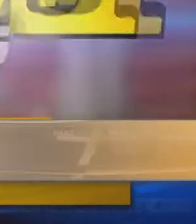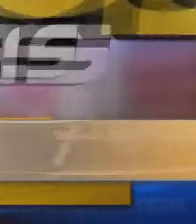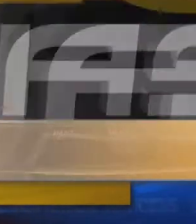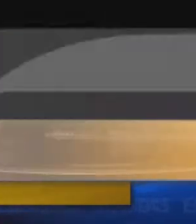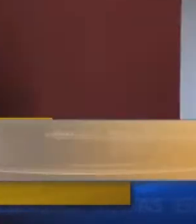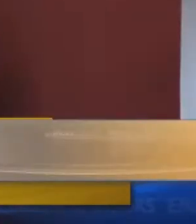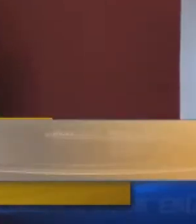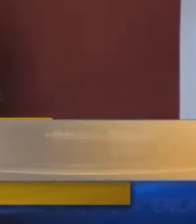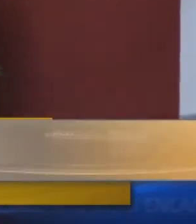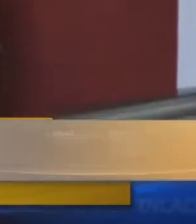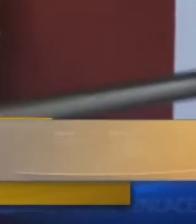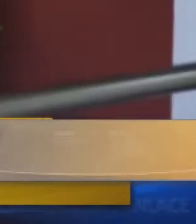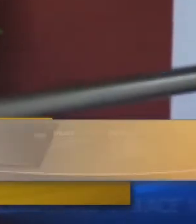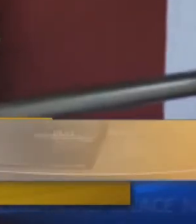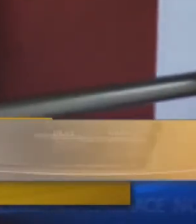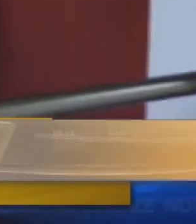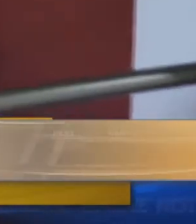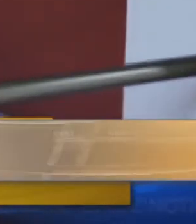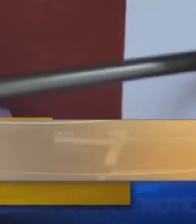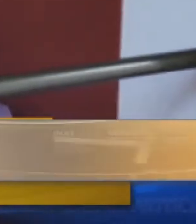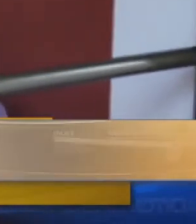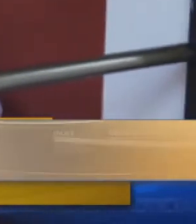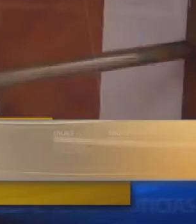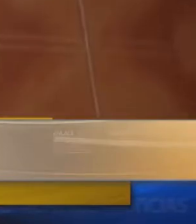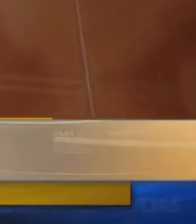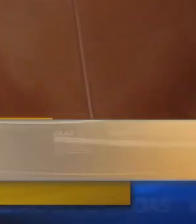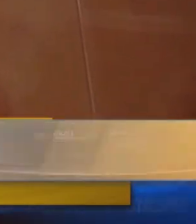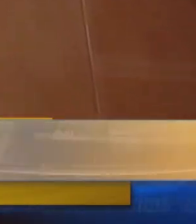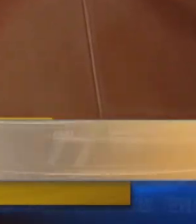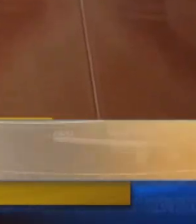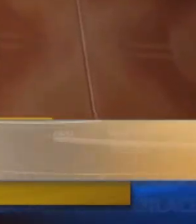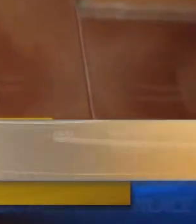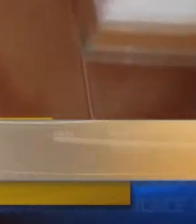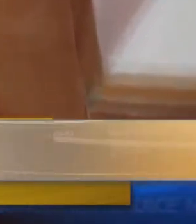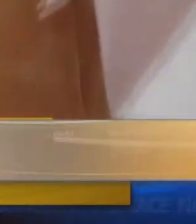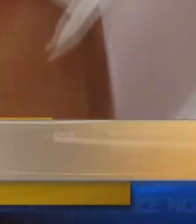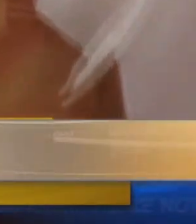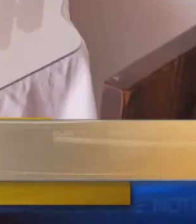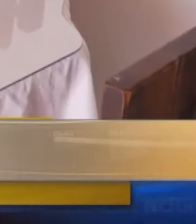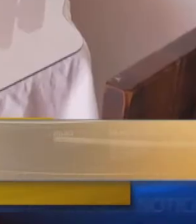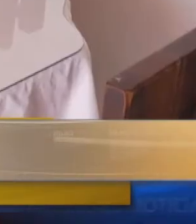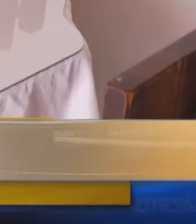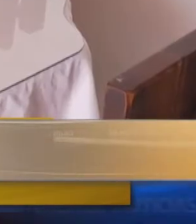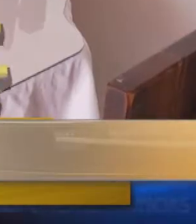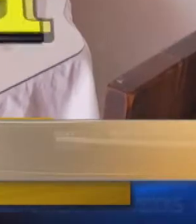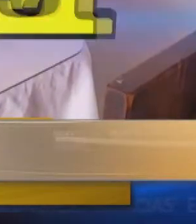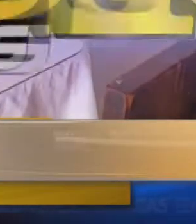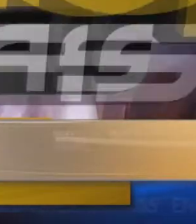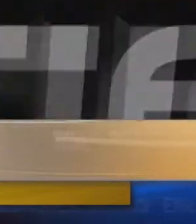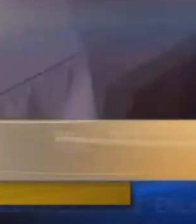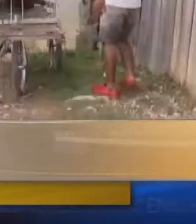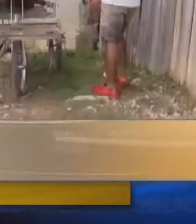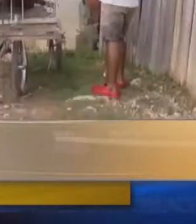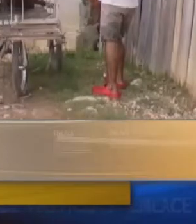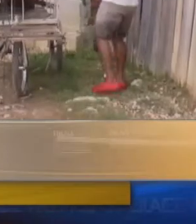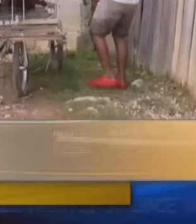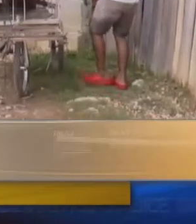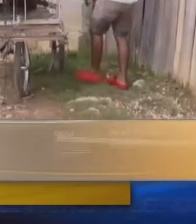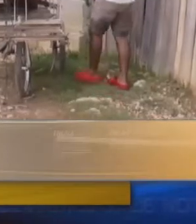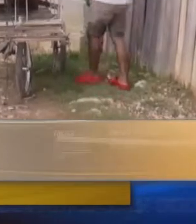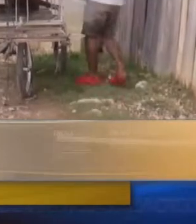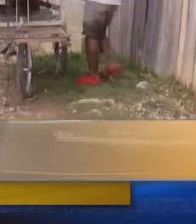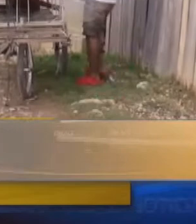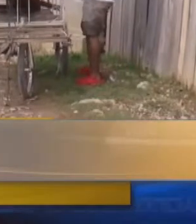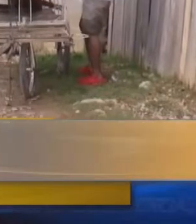Medio. Ladrones que ingresaron por la ventana de una vivienda en el barrio Galán se robaron un computador portátil. La comunidad